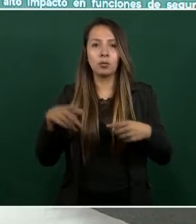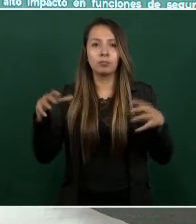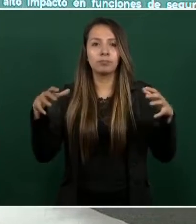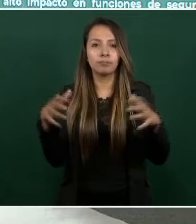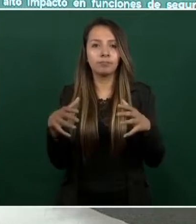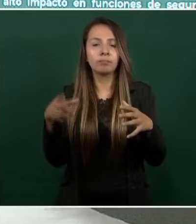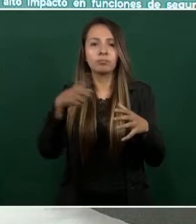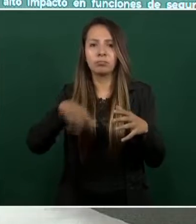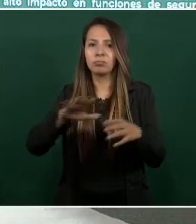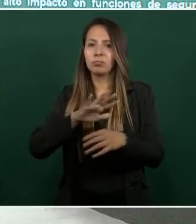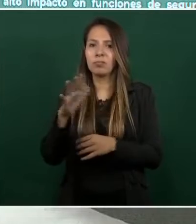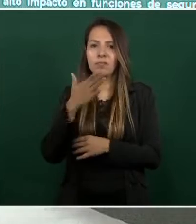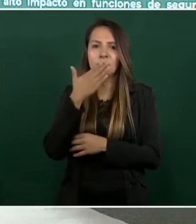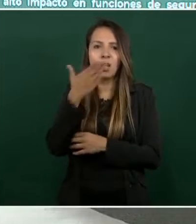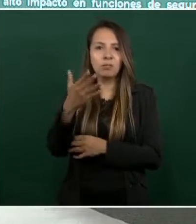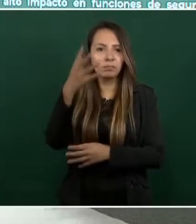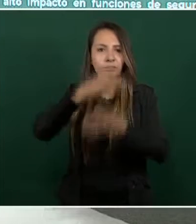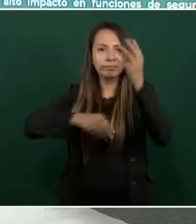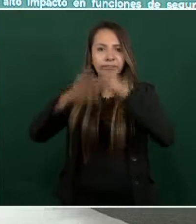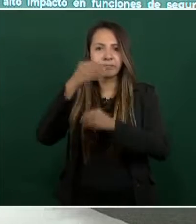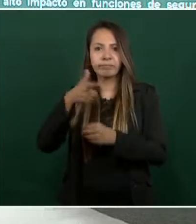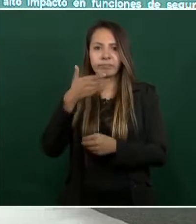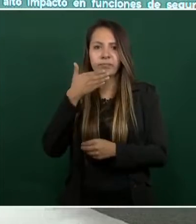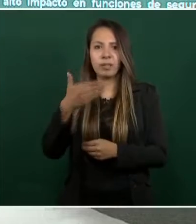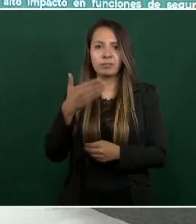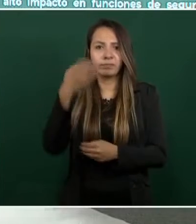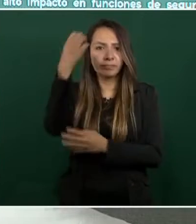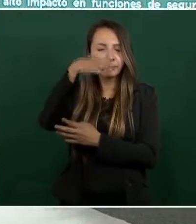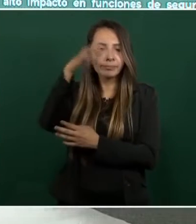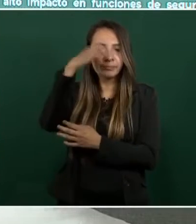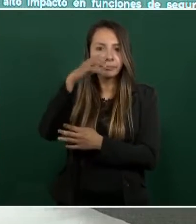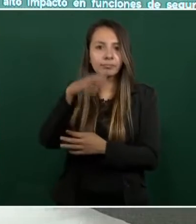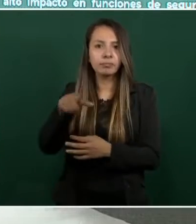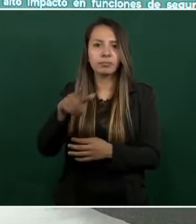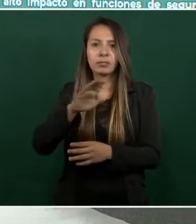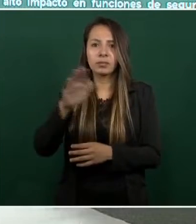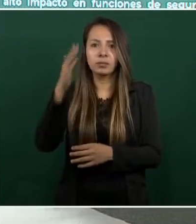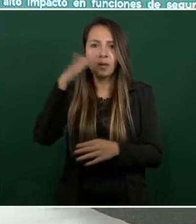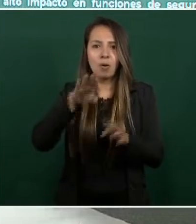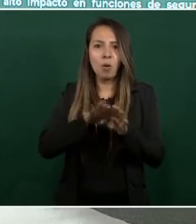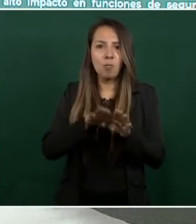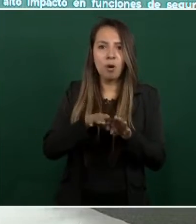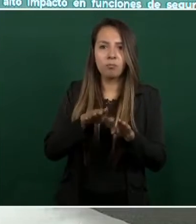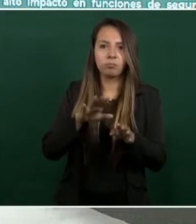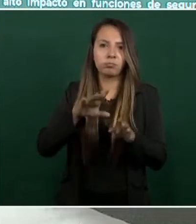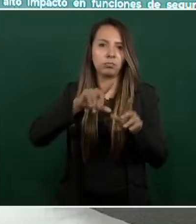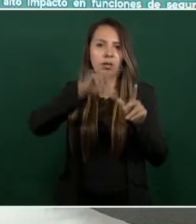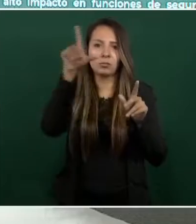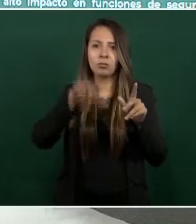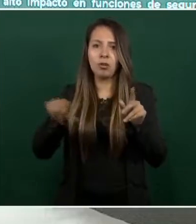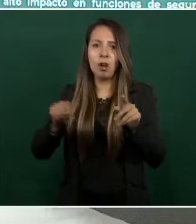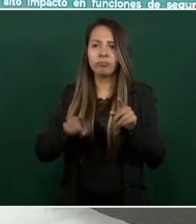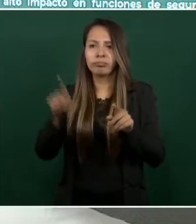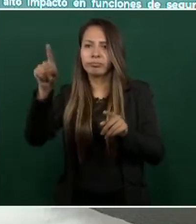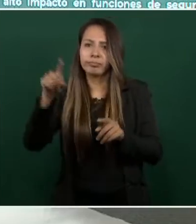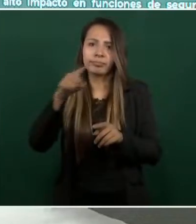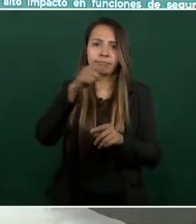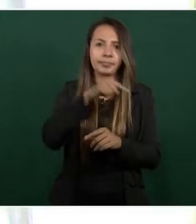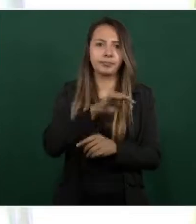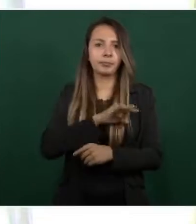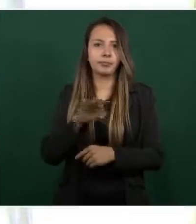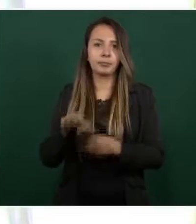grado de adiestramiento y cuenta también con la capacidad para desplazarse a cualquier punto del territorio nacional.